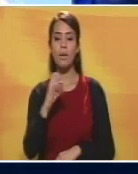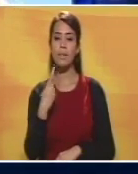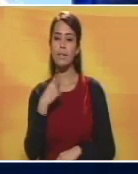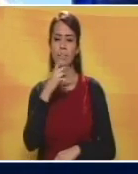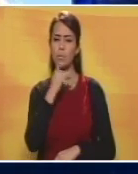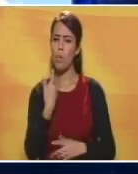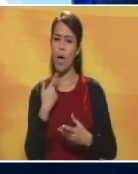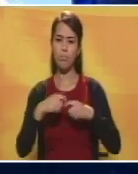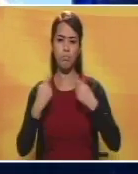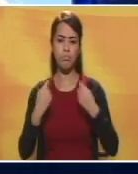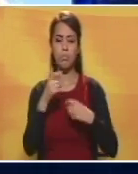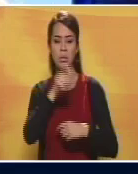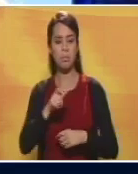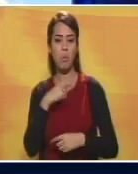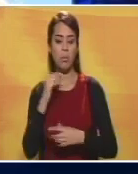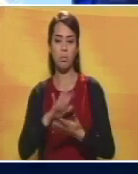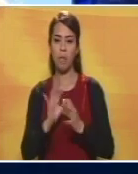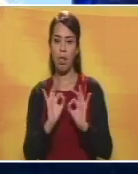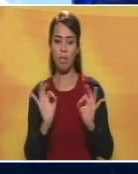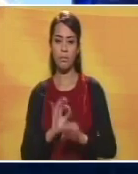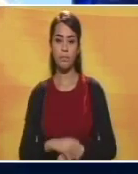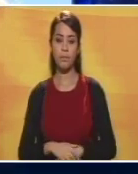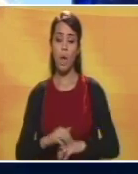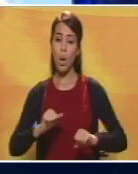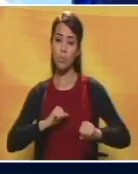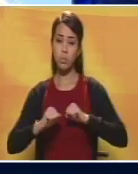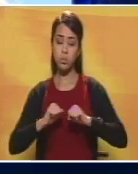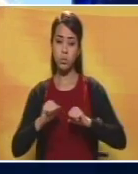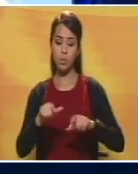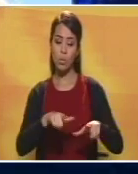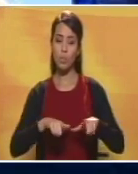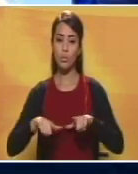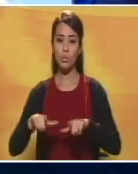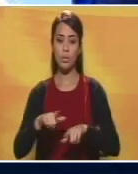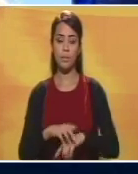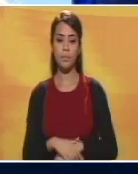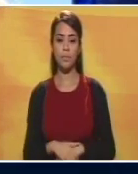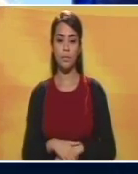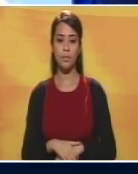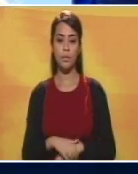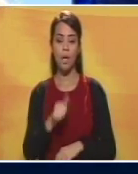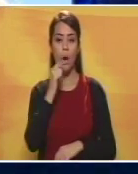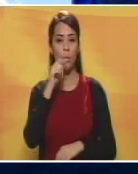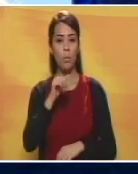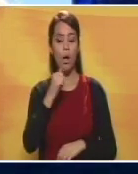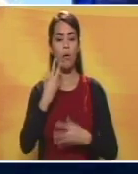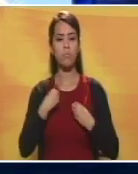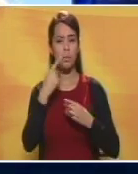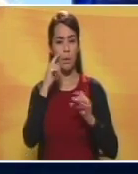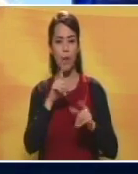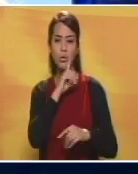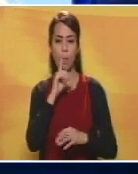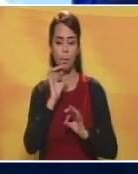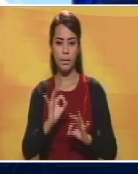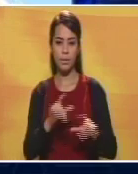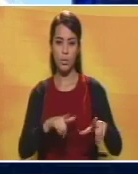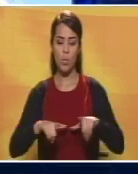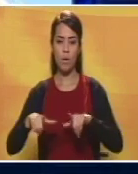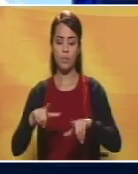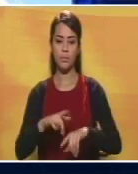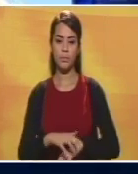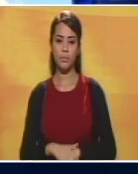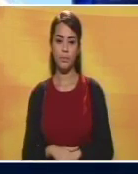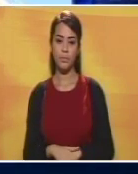daños o víctimas. El sismo tuvo su epicentro en la localidad de Acquaviva, Colerchori, provincia de